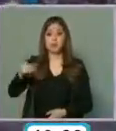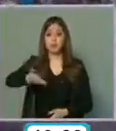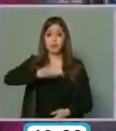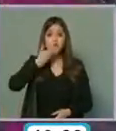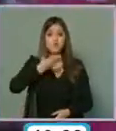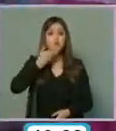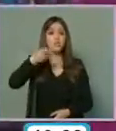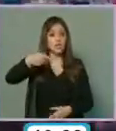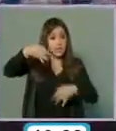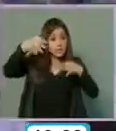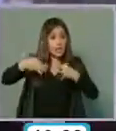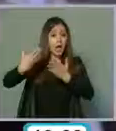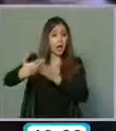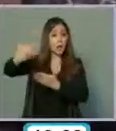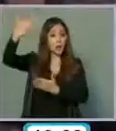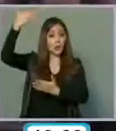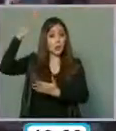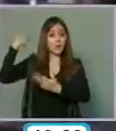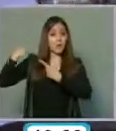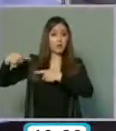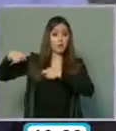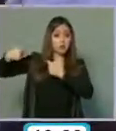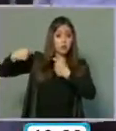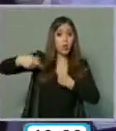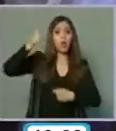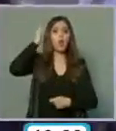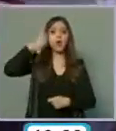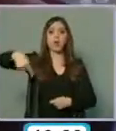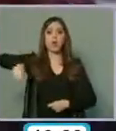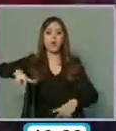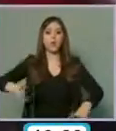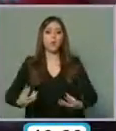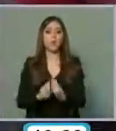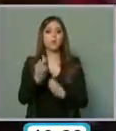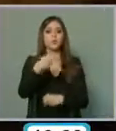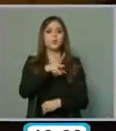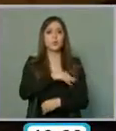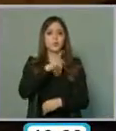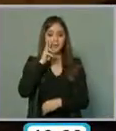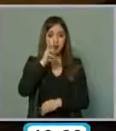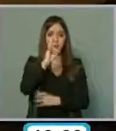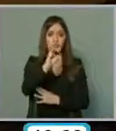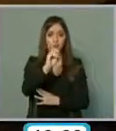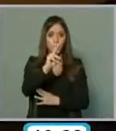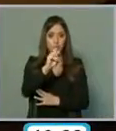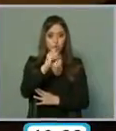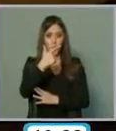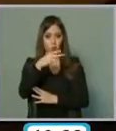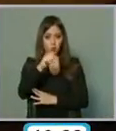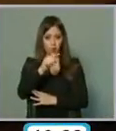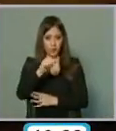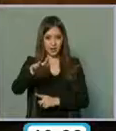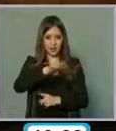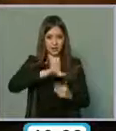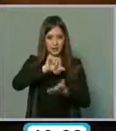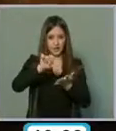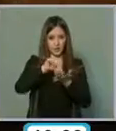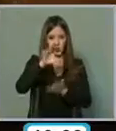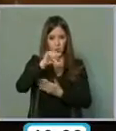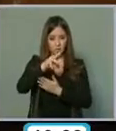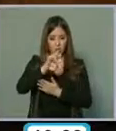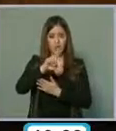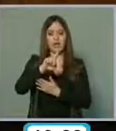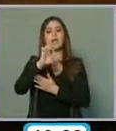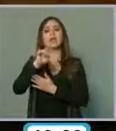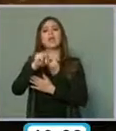nuestros antepasados, así que invita a tus pequeños a ser parte de esto. El foro La Gruta del Centro Cultural Helénico trae la puesta